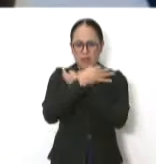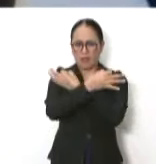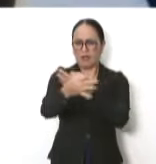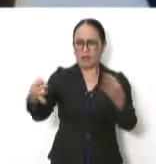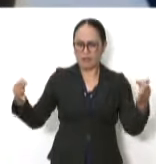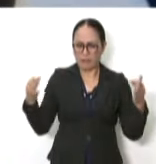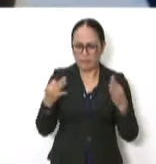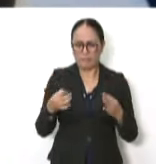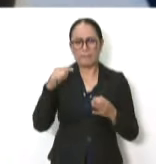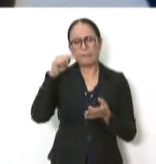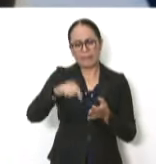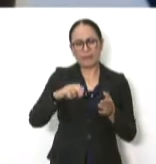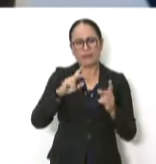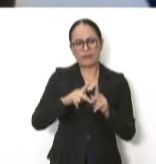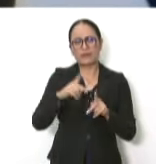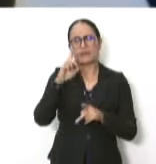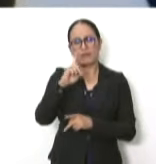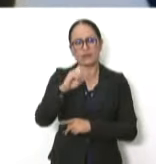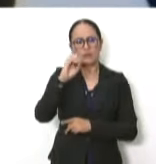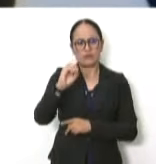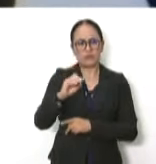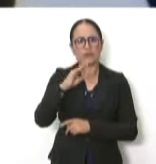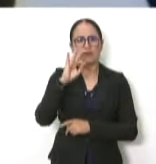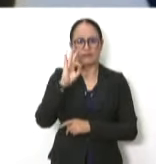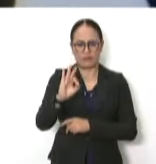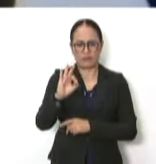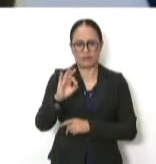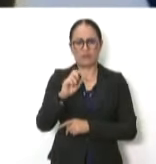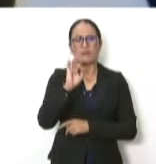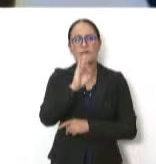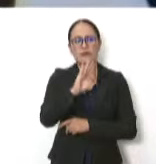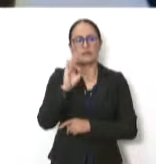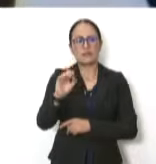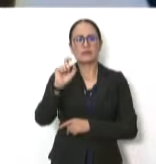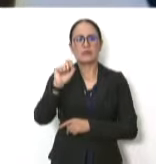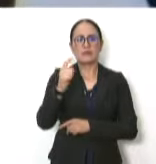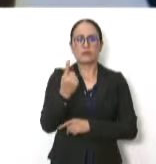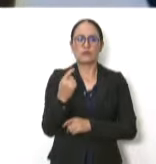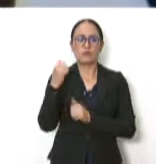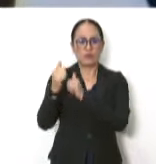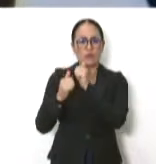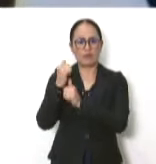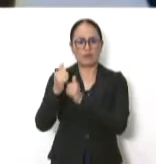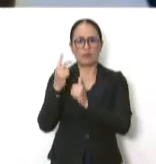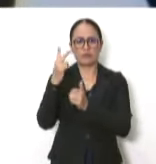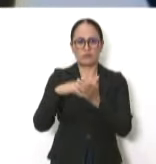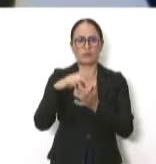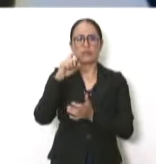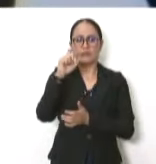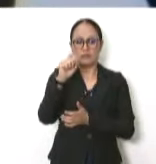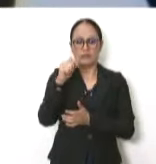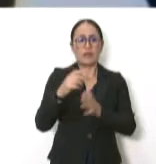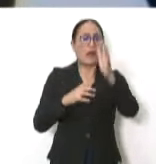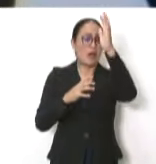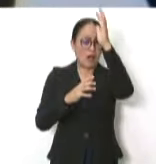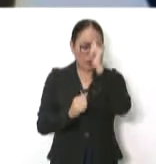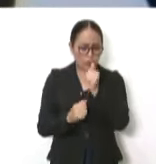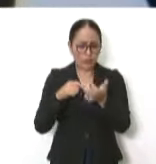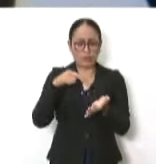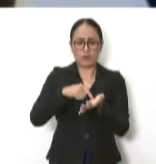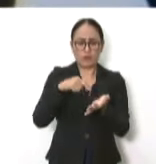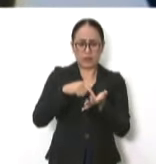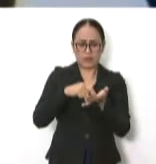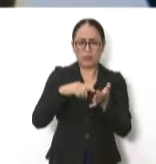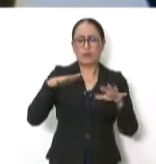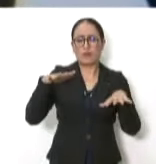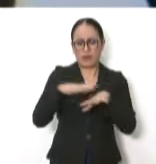edición vespertina del Diario Oficial de la Federación el 21 de abril del 2020, del acuerdo por el que se modifica el